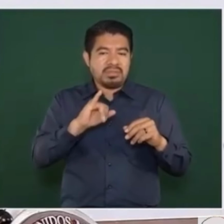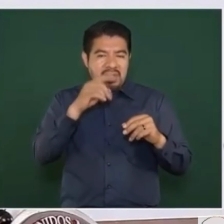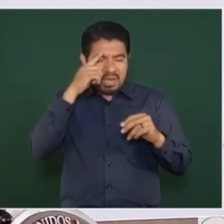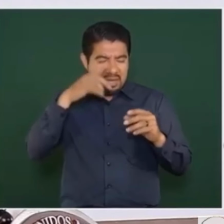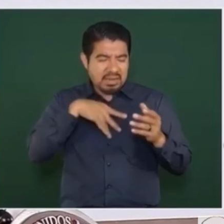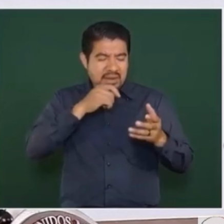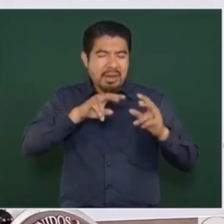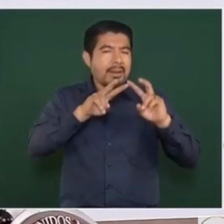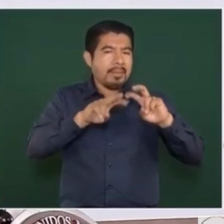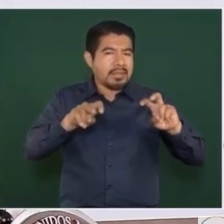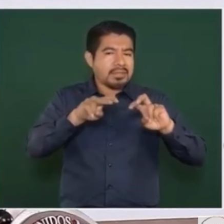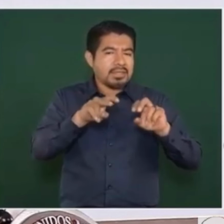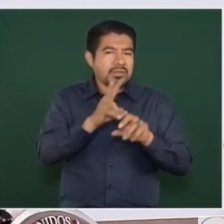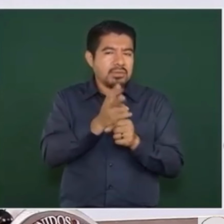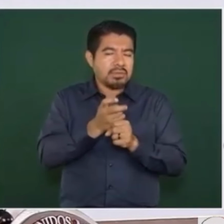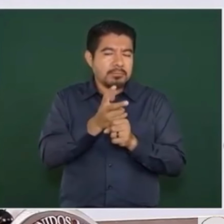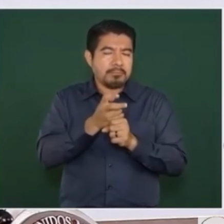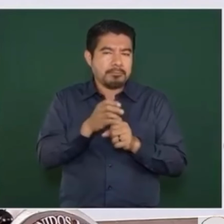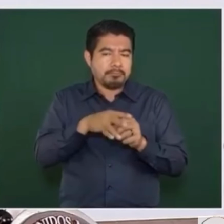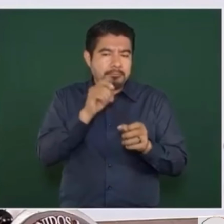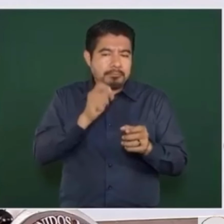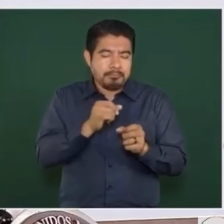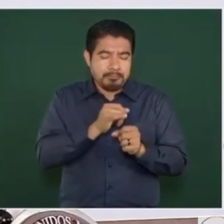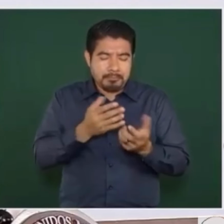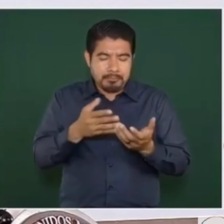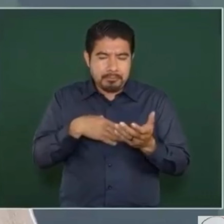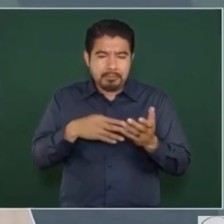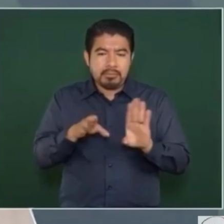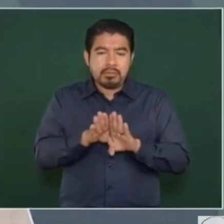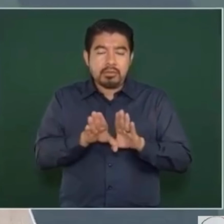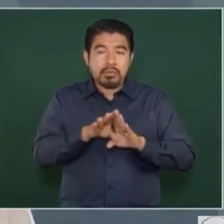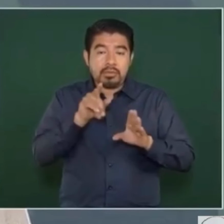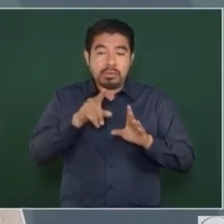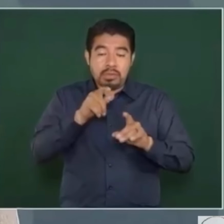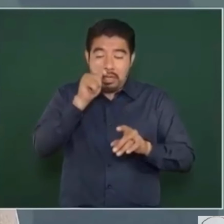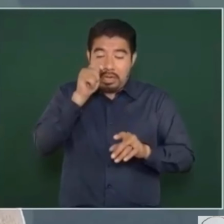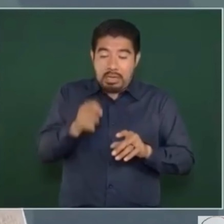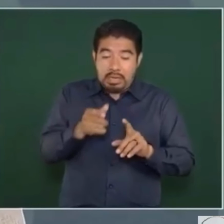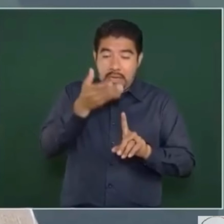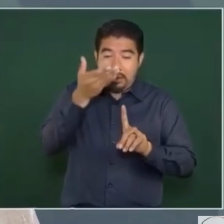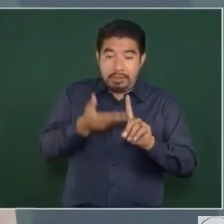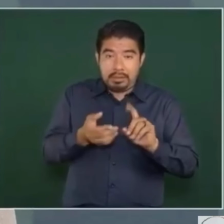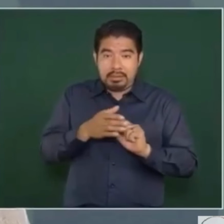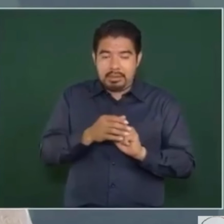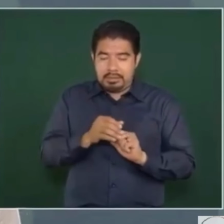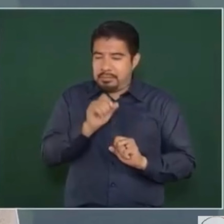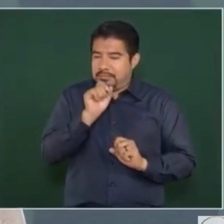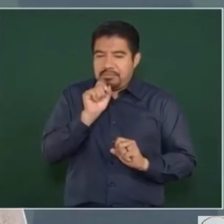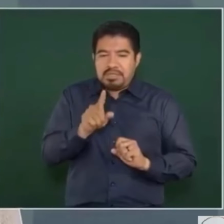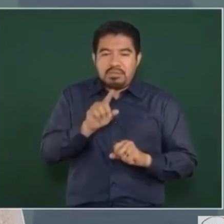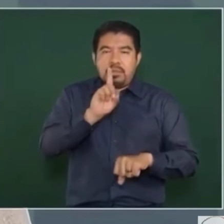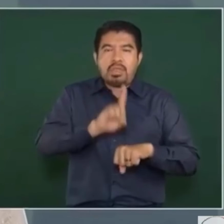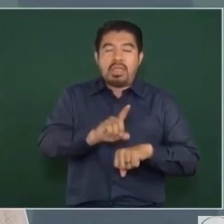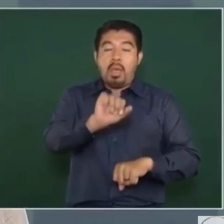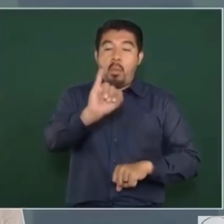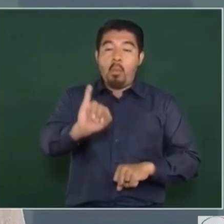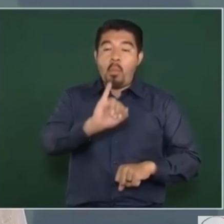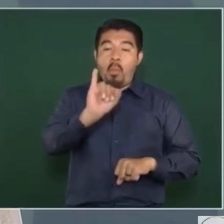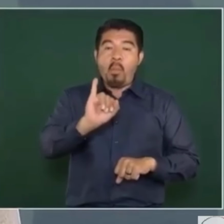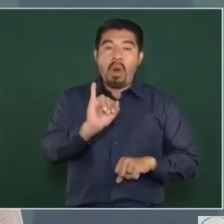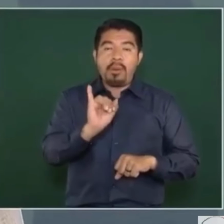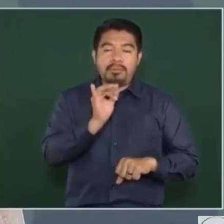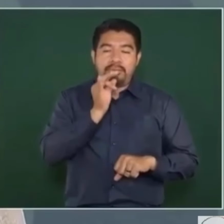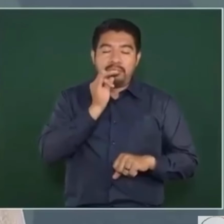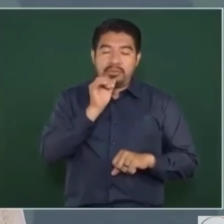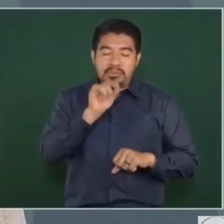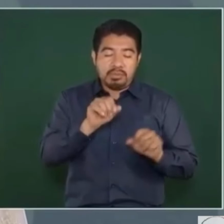y recordar que fue el jueves mismo una sala penal en el